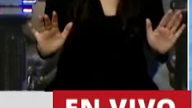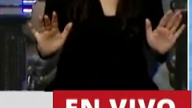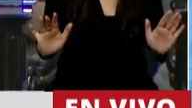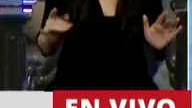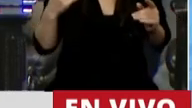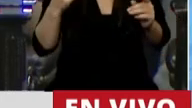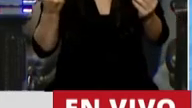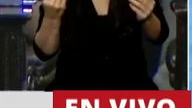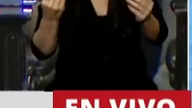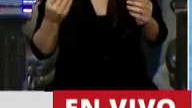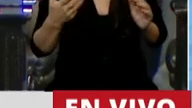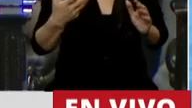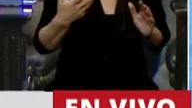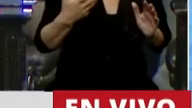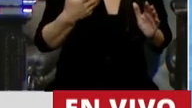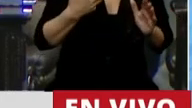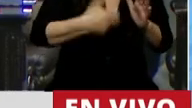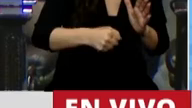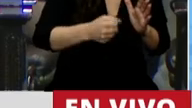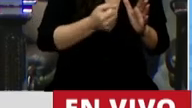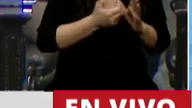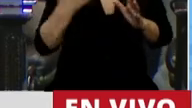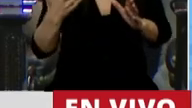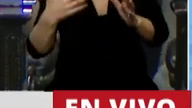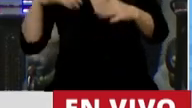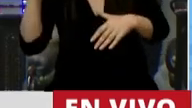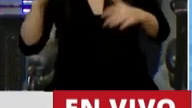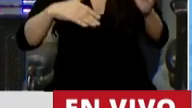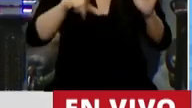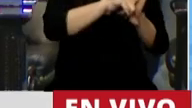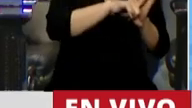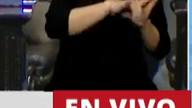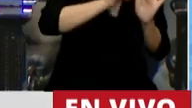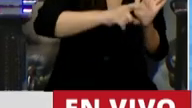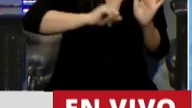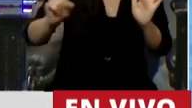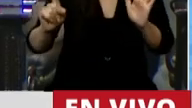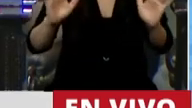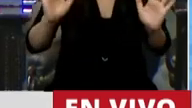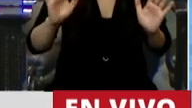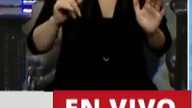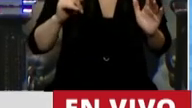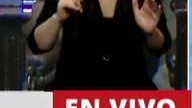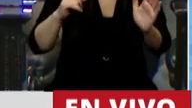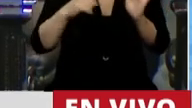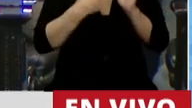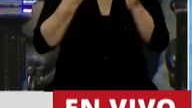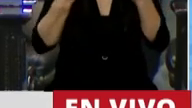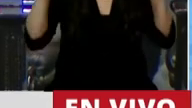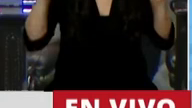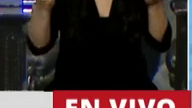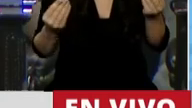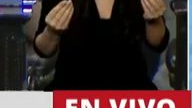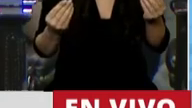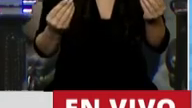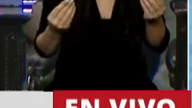es si se realizan más o menos, si son legales o si están prohibidos. La única diferencia es la consecuencia que